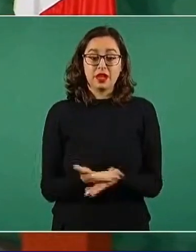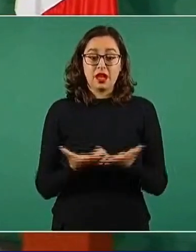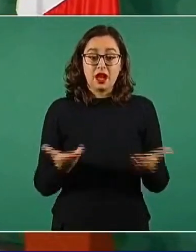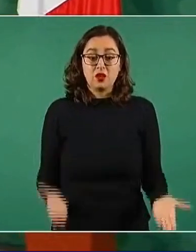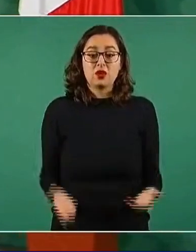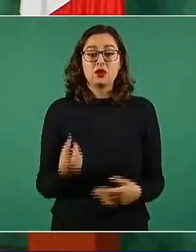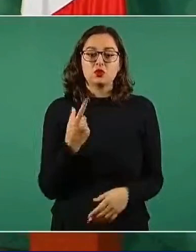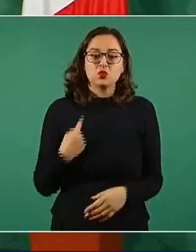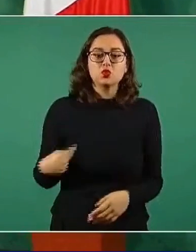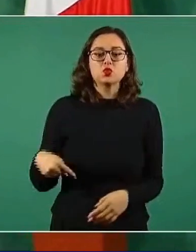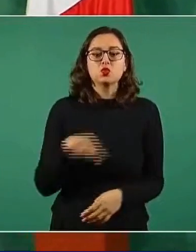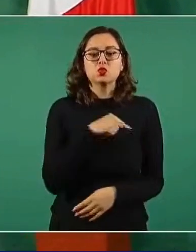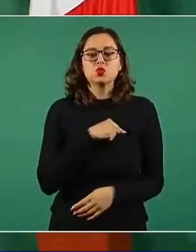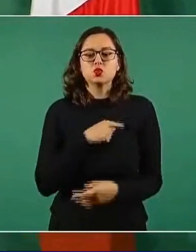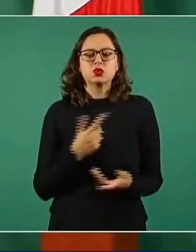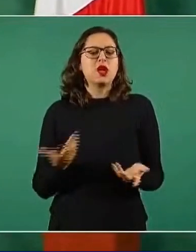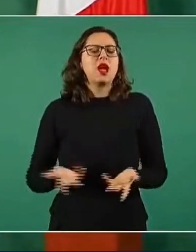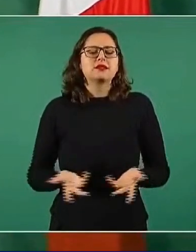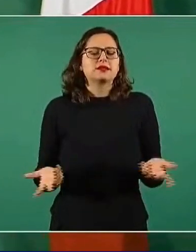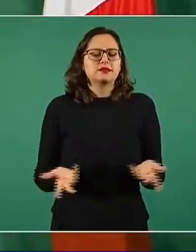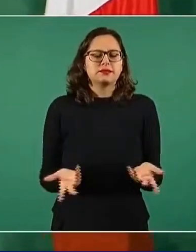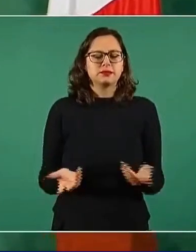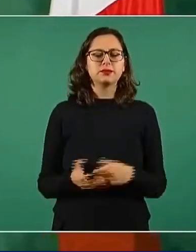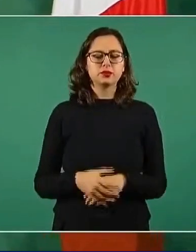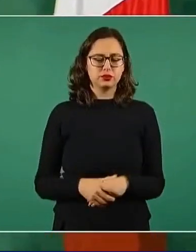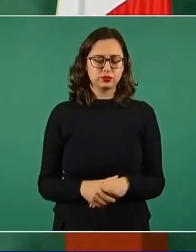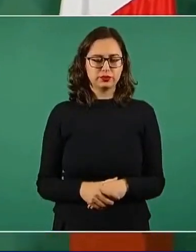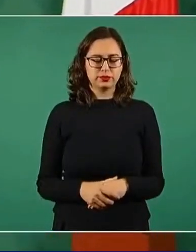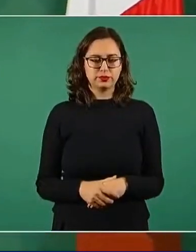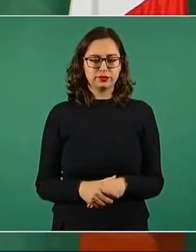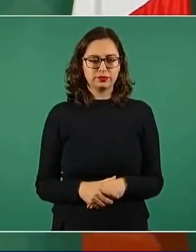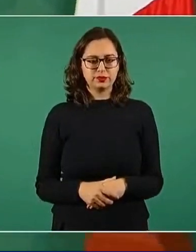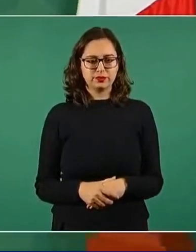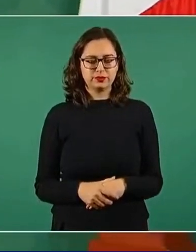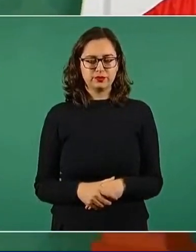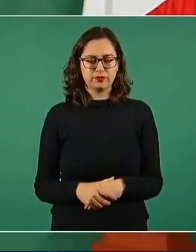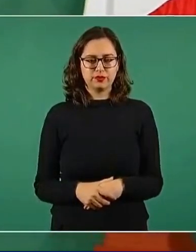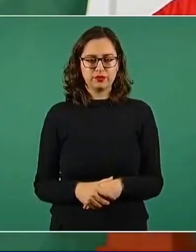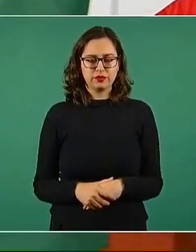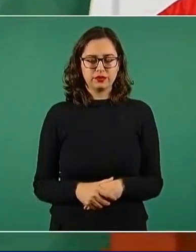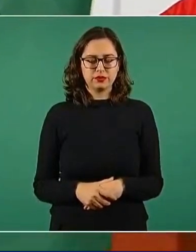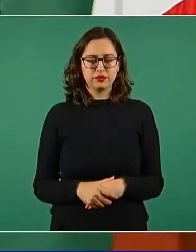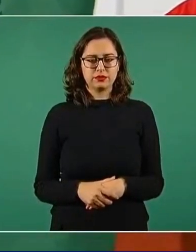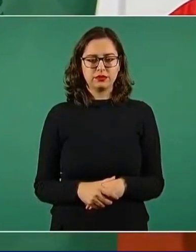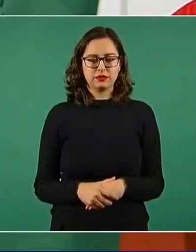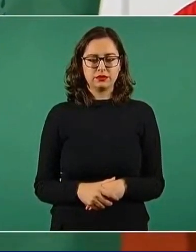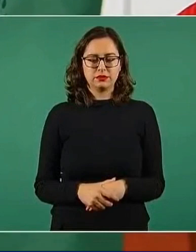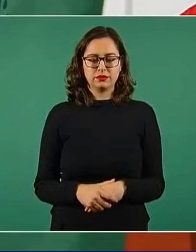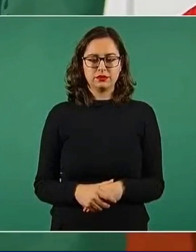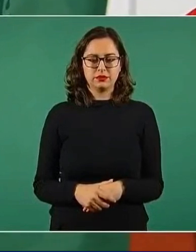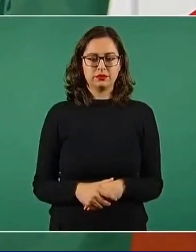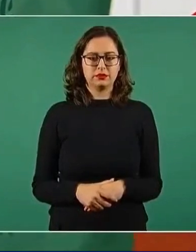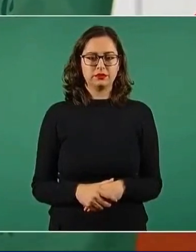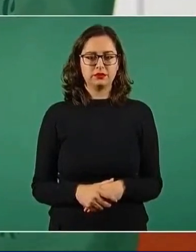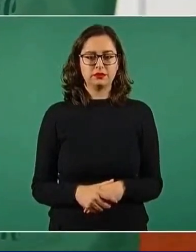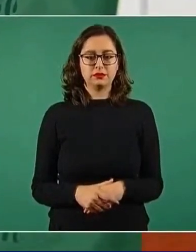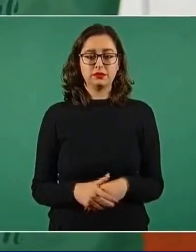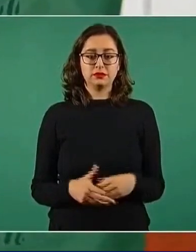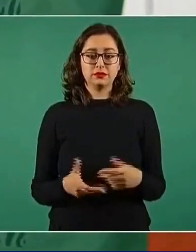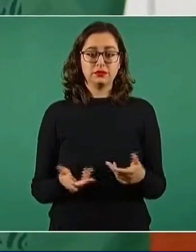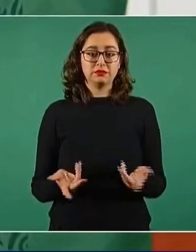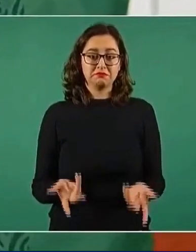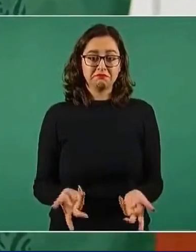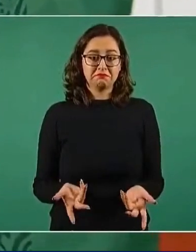es